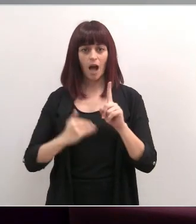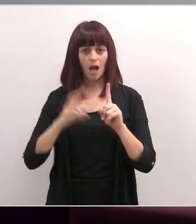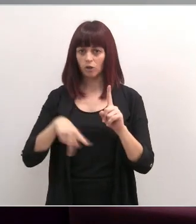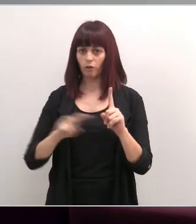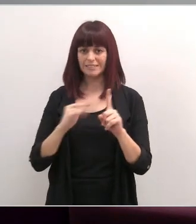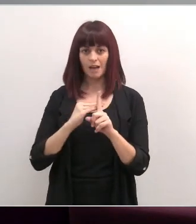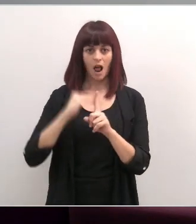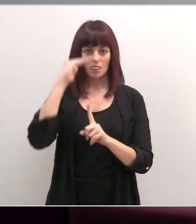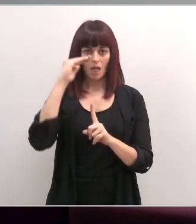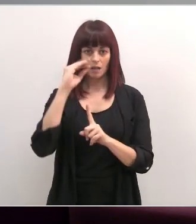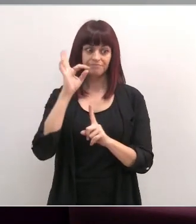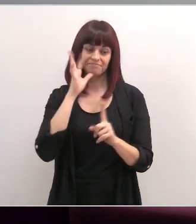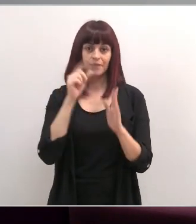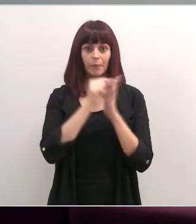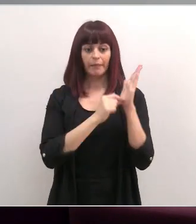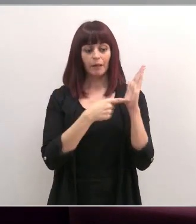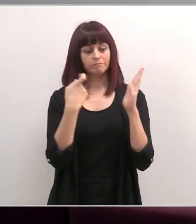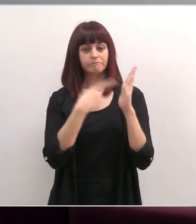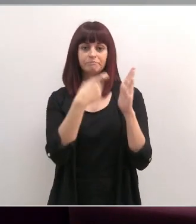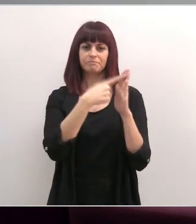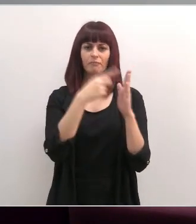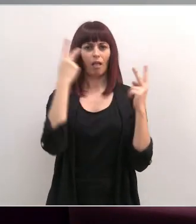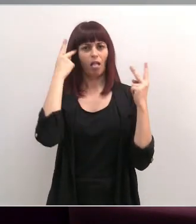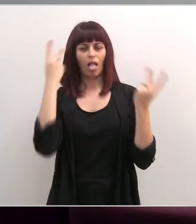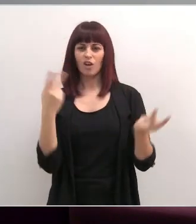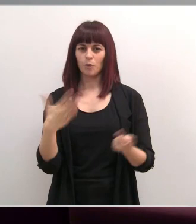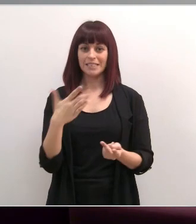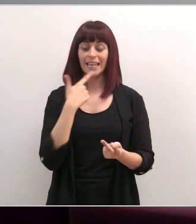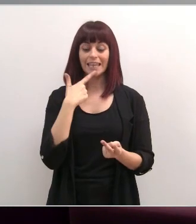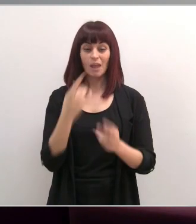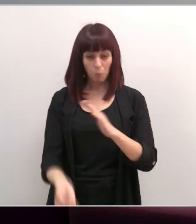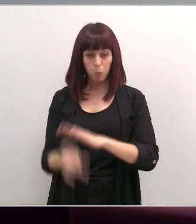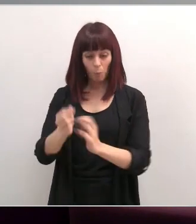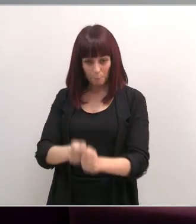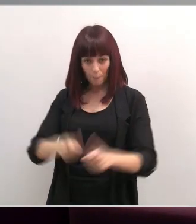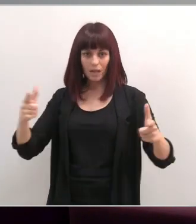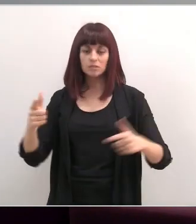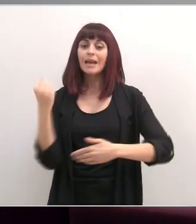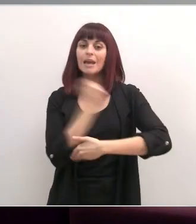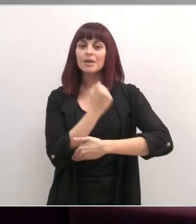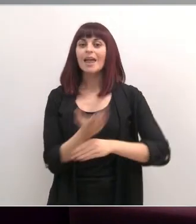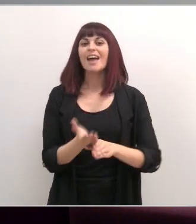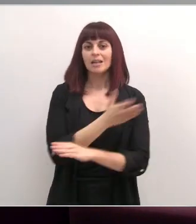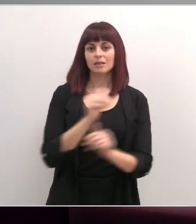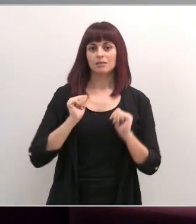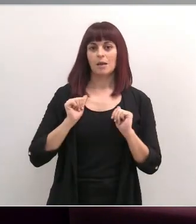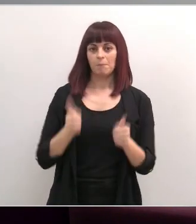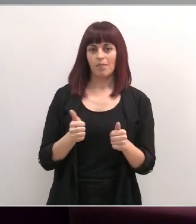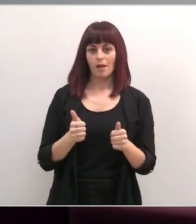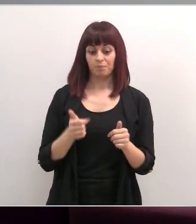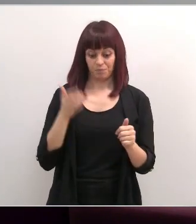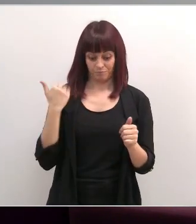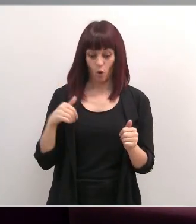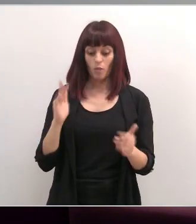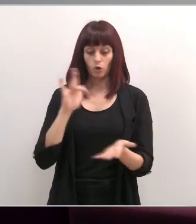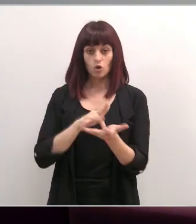alta, y que no debieron relajarse las medidas. Asegura que el rebrote comenzó antes de la Navidad y que el efecto navideño solo echó gasolina al fuego.